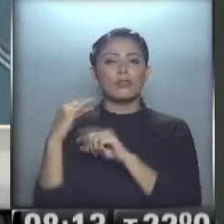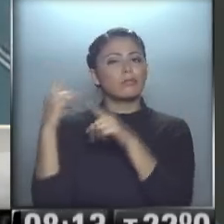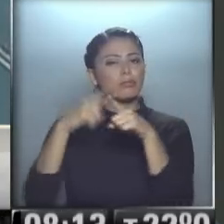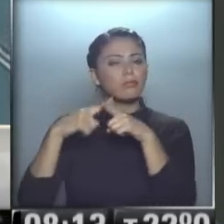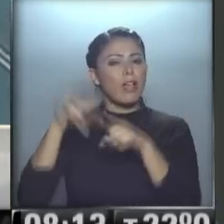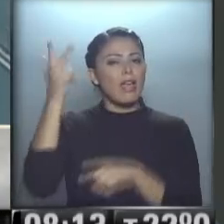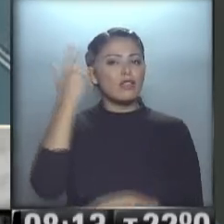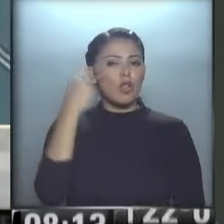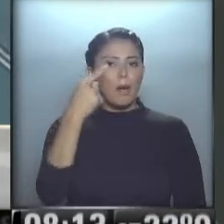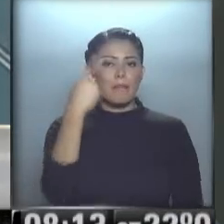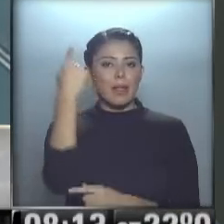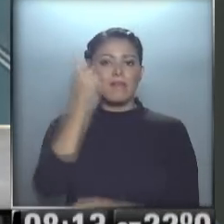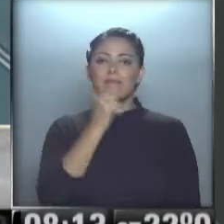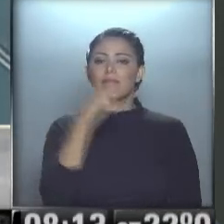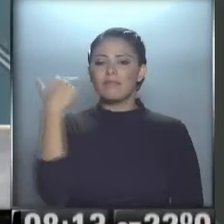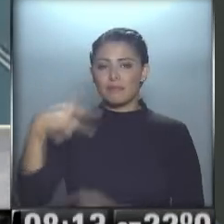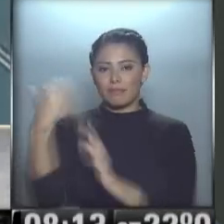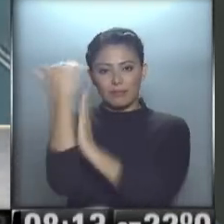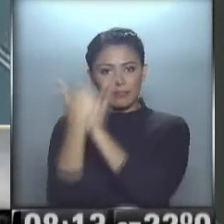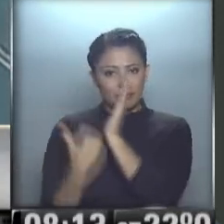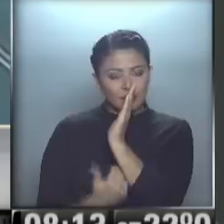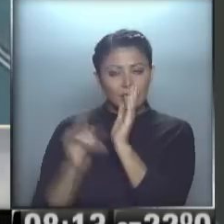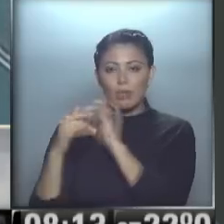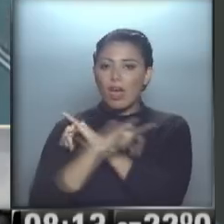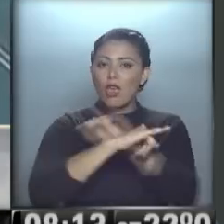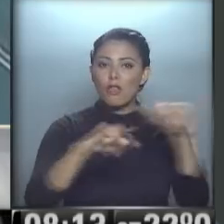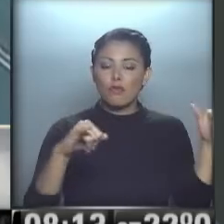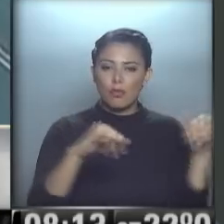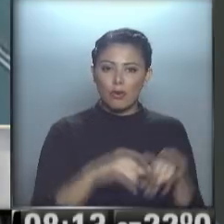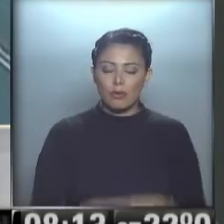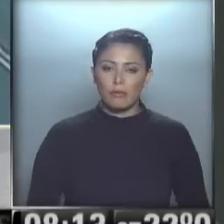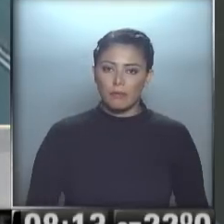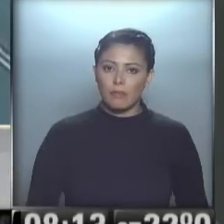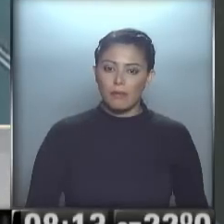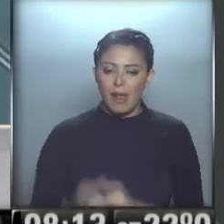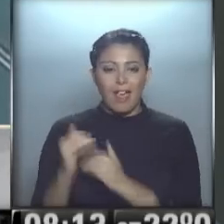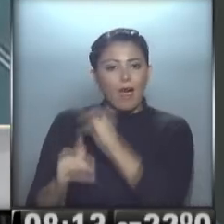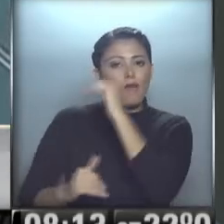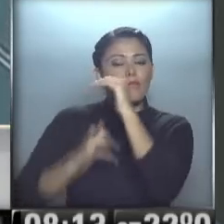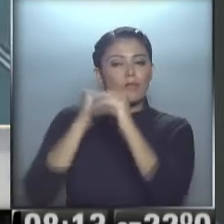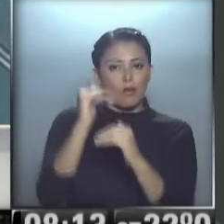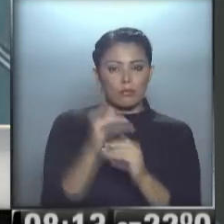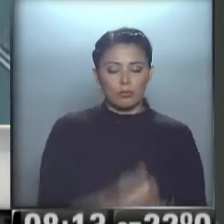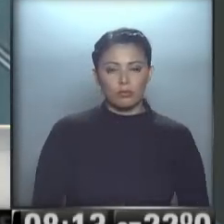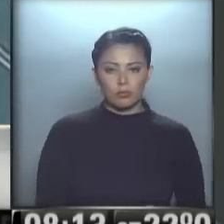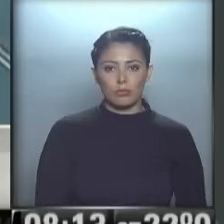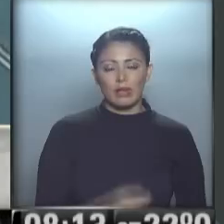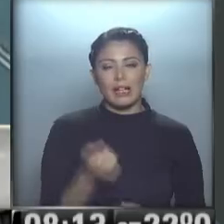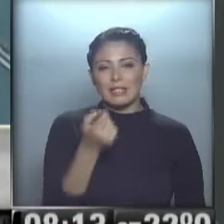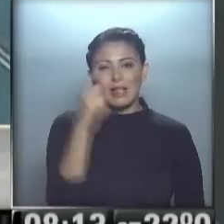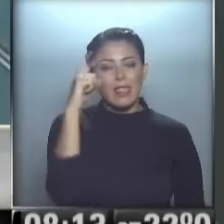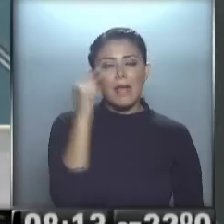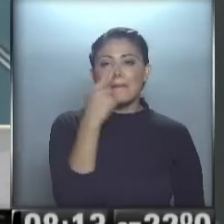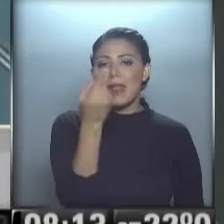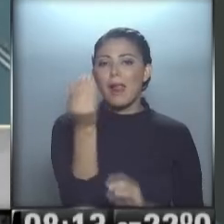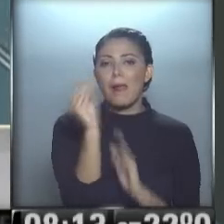18,000 medicamentos y han informado respecto a eh una evolución de los prácticamente 10,000